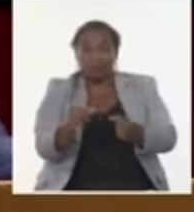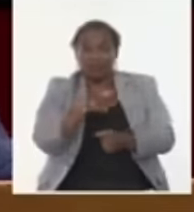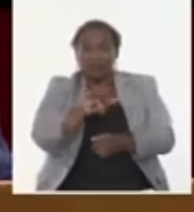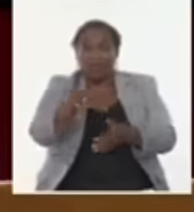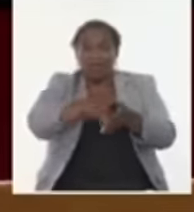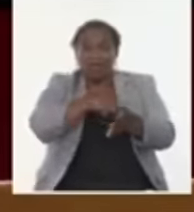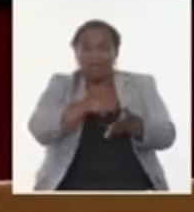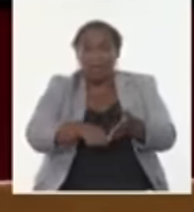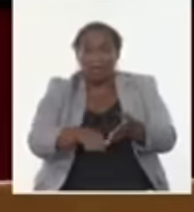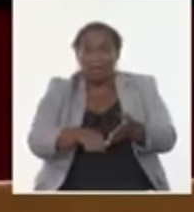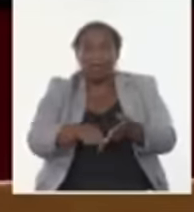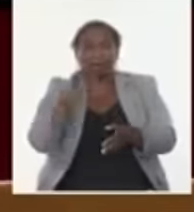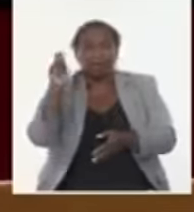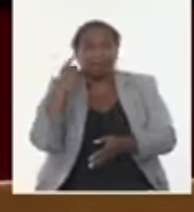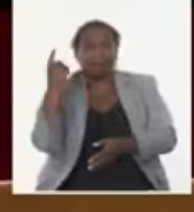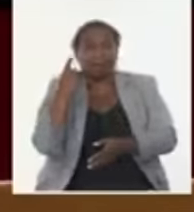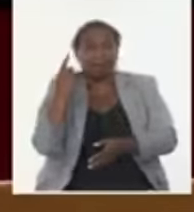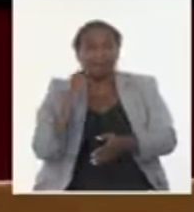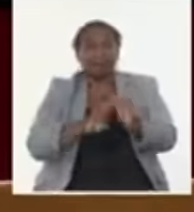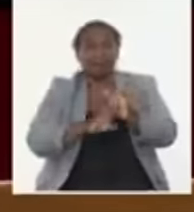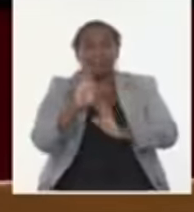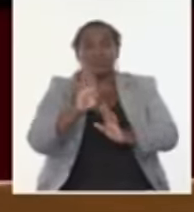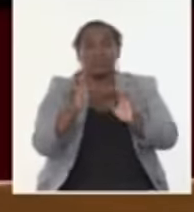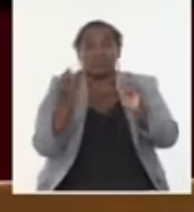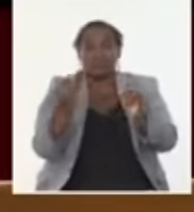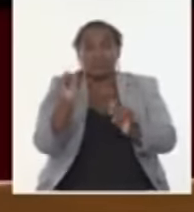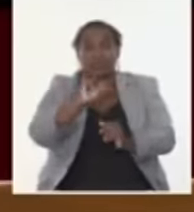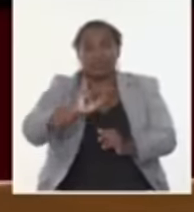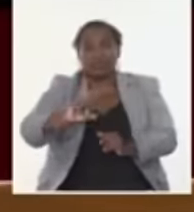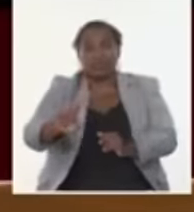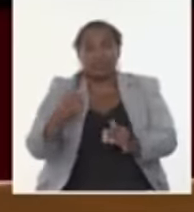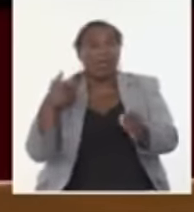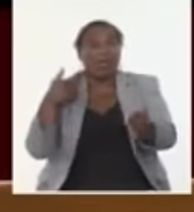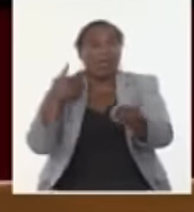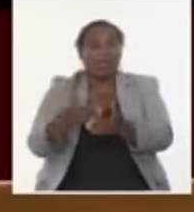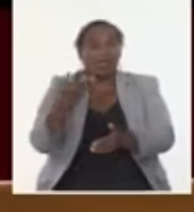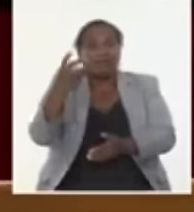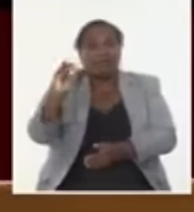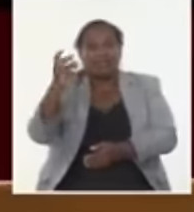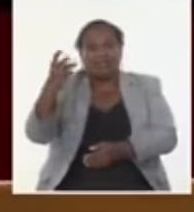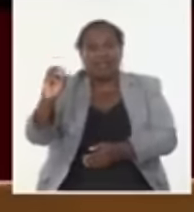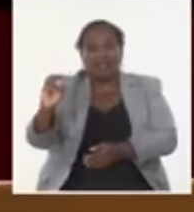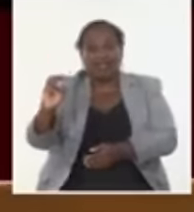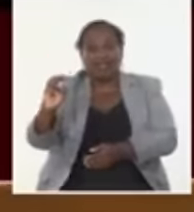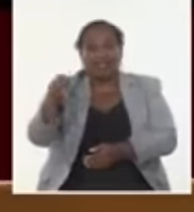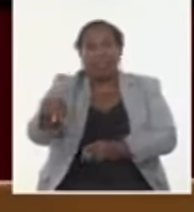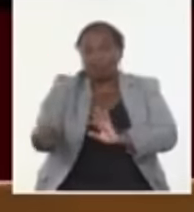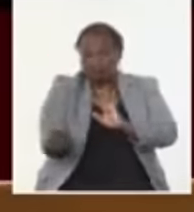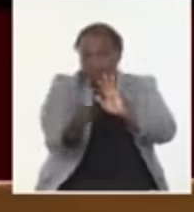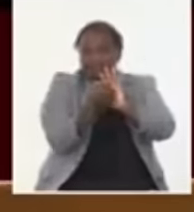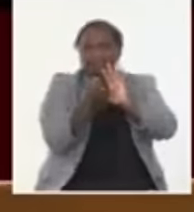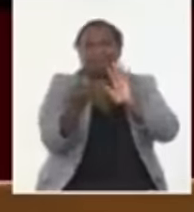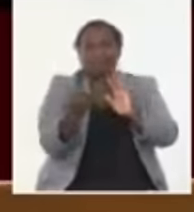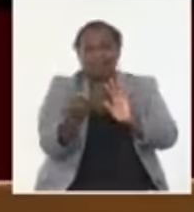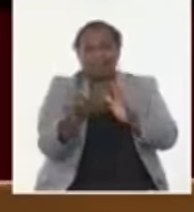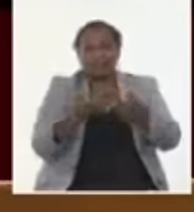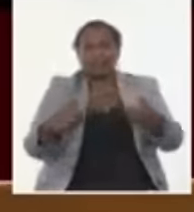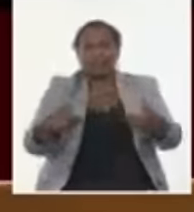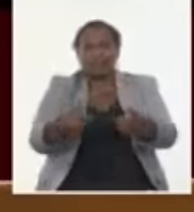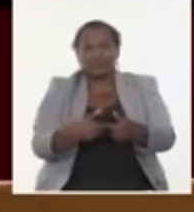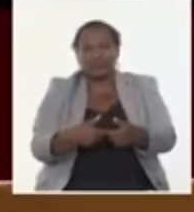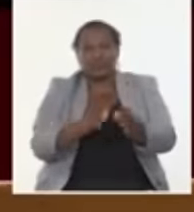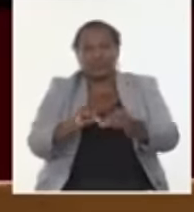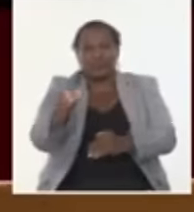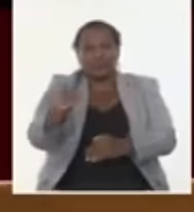Nacional de Desarrollo Económico y Social hasta el 2030, el que fue aprobado en el Consejo de